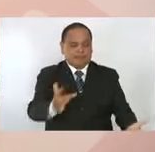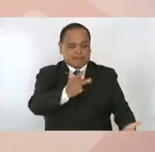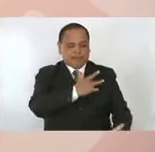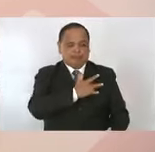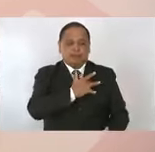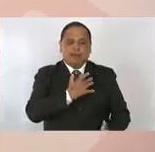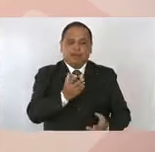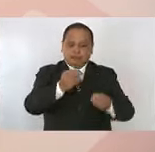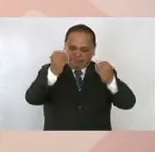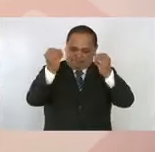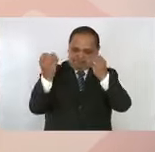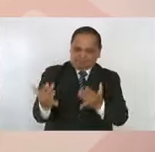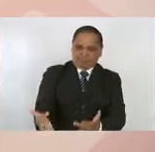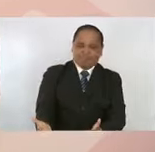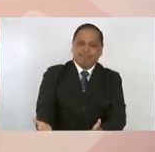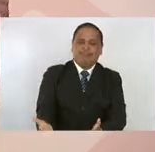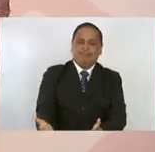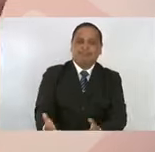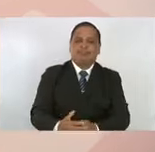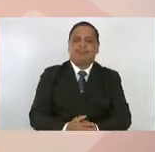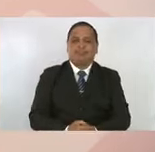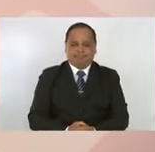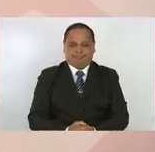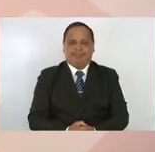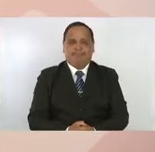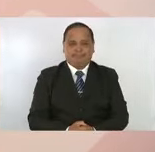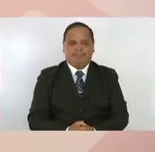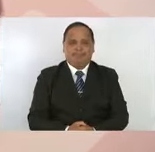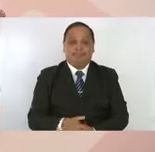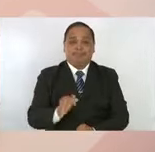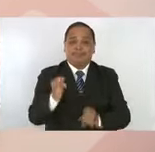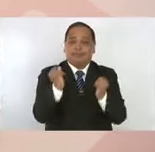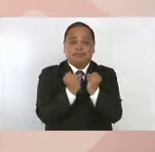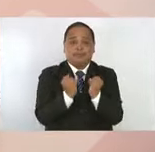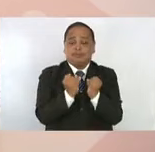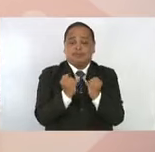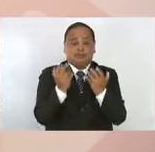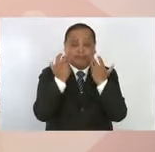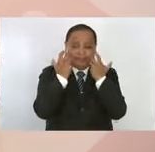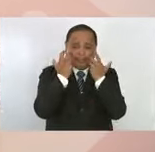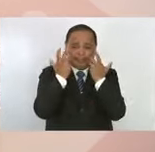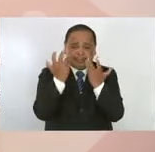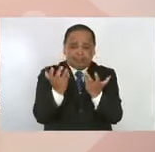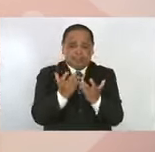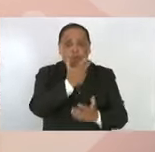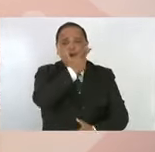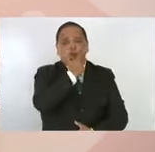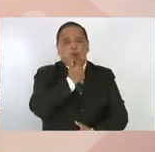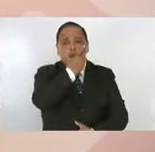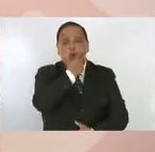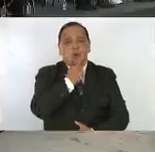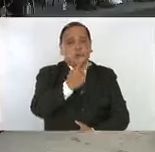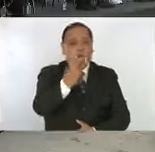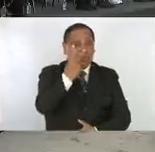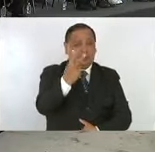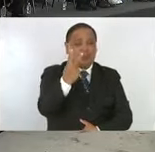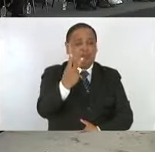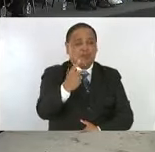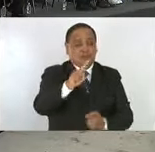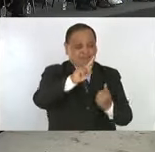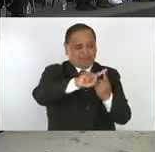Y cuánto hay de esta pasión que dos hombres históricos